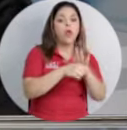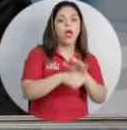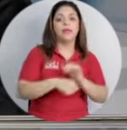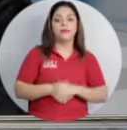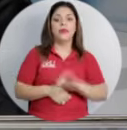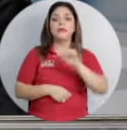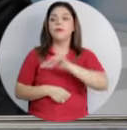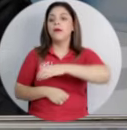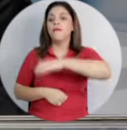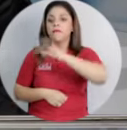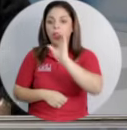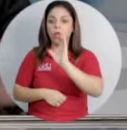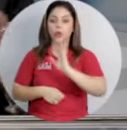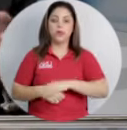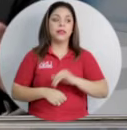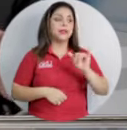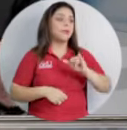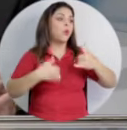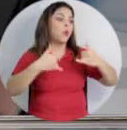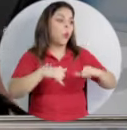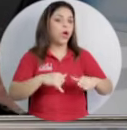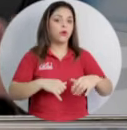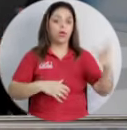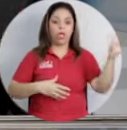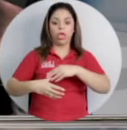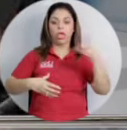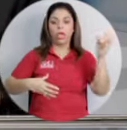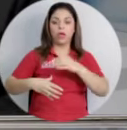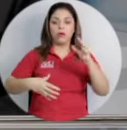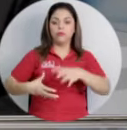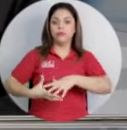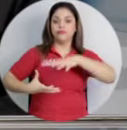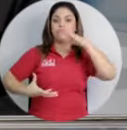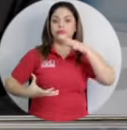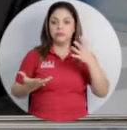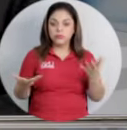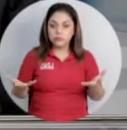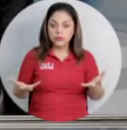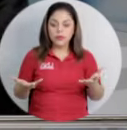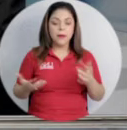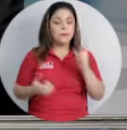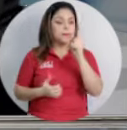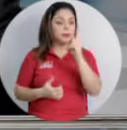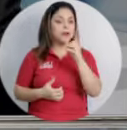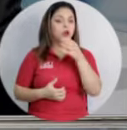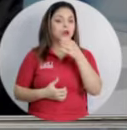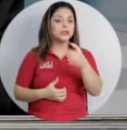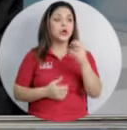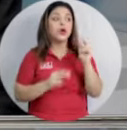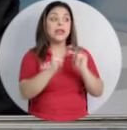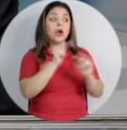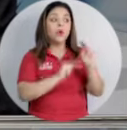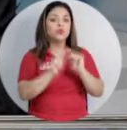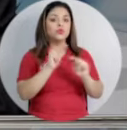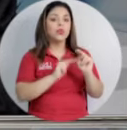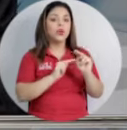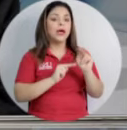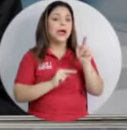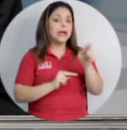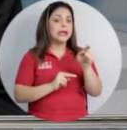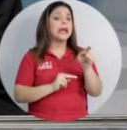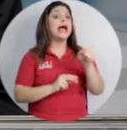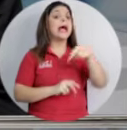refresco también. De repente vio ahí algún juguetillo, ¿cierto? El primer consejo es negocien qué